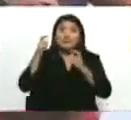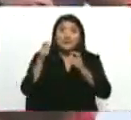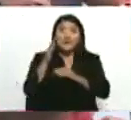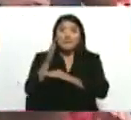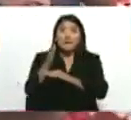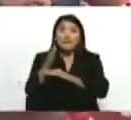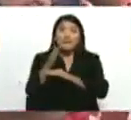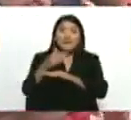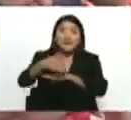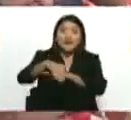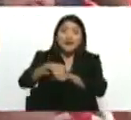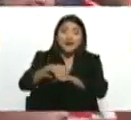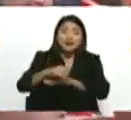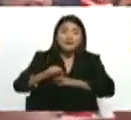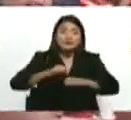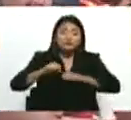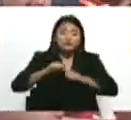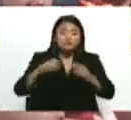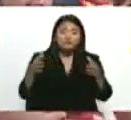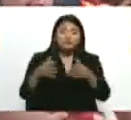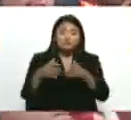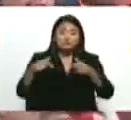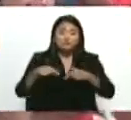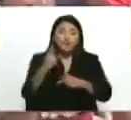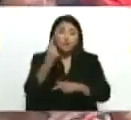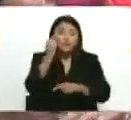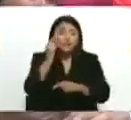movilizar a esta cantidad de personas hoy aquí,